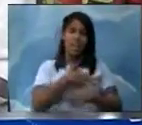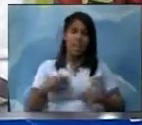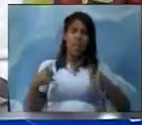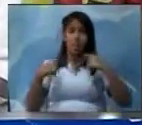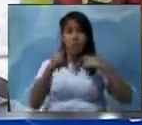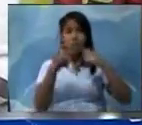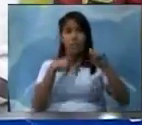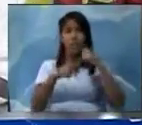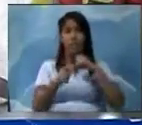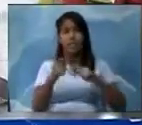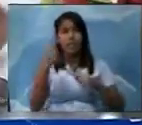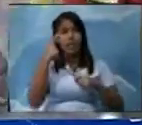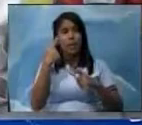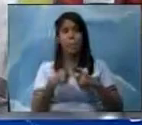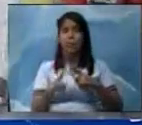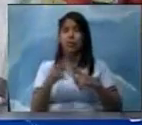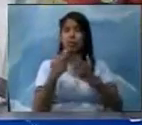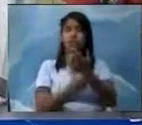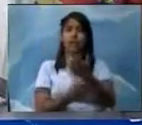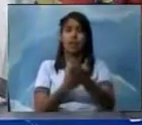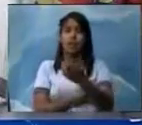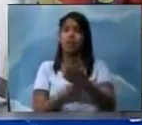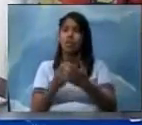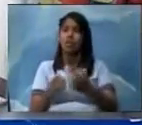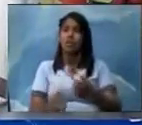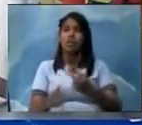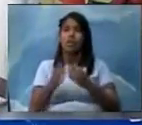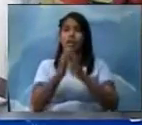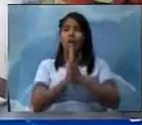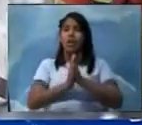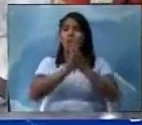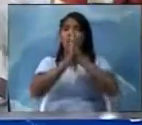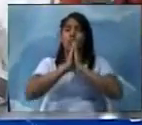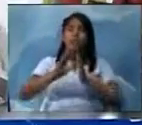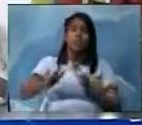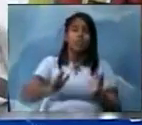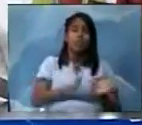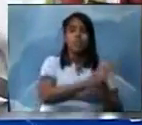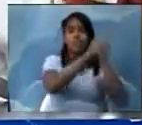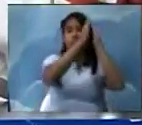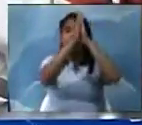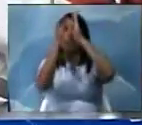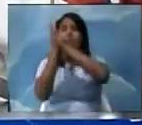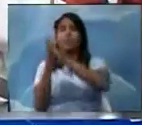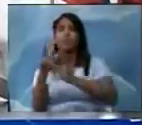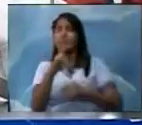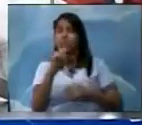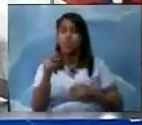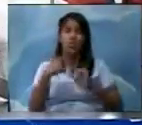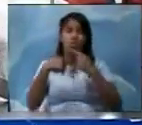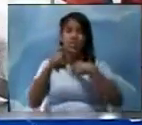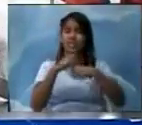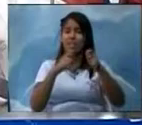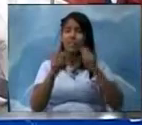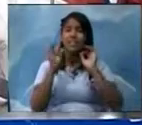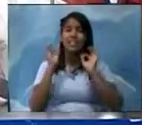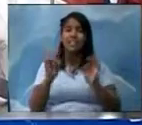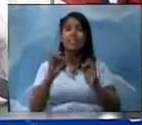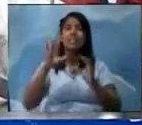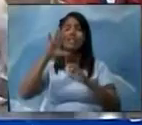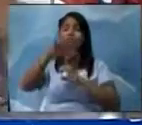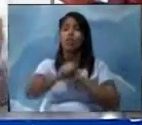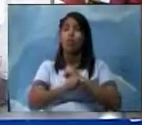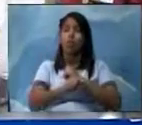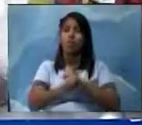vender aquello pero hermano mire la adoración y la alabanza No se venden ni se